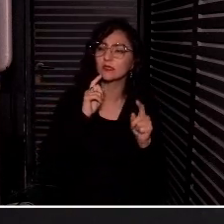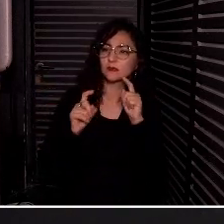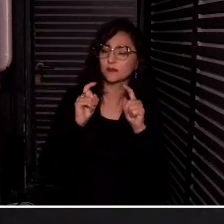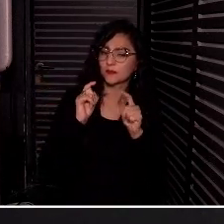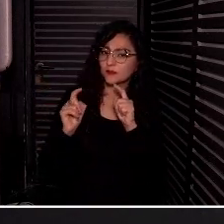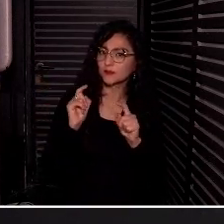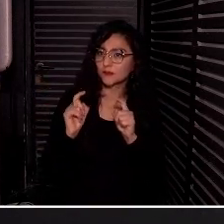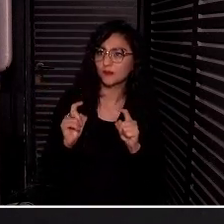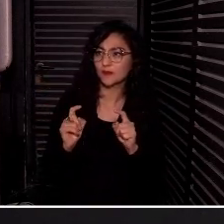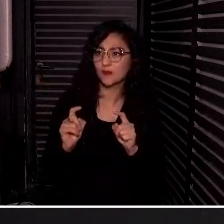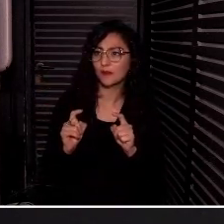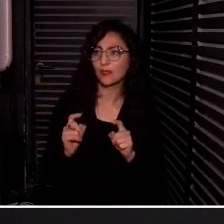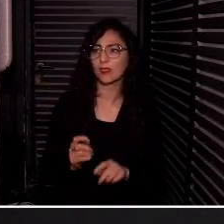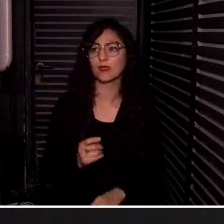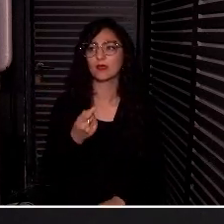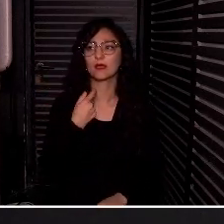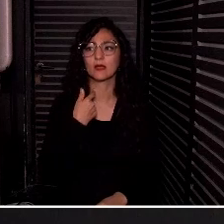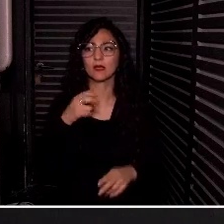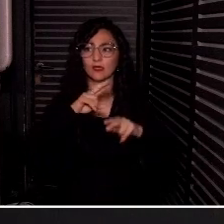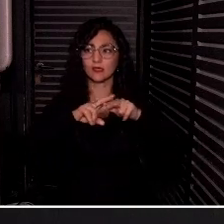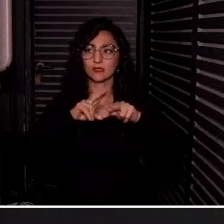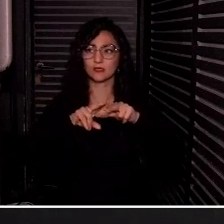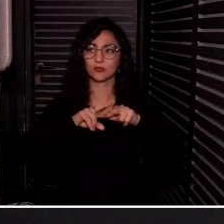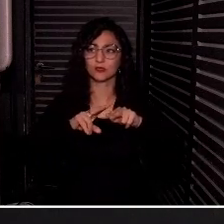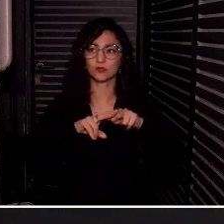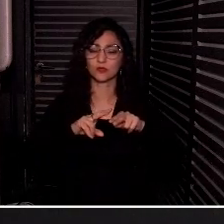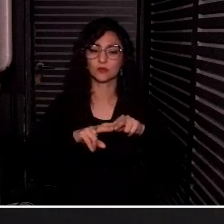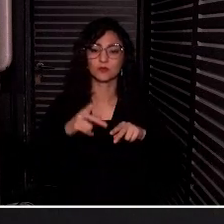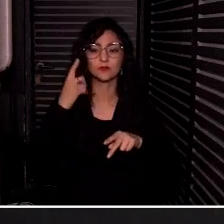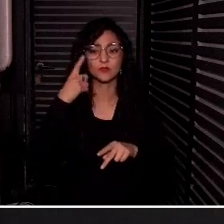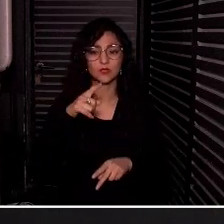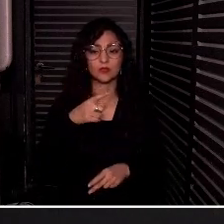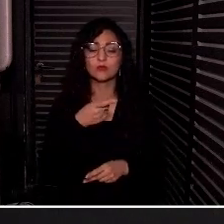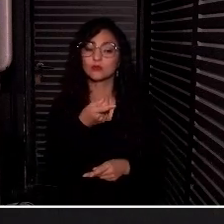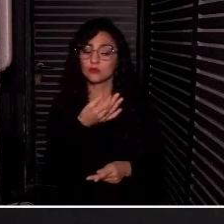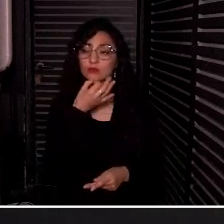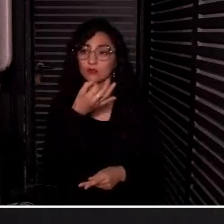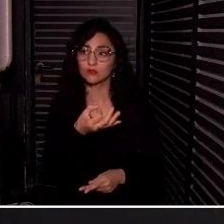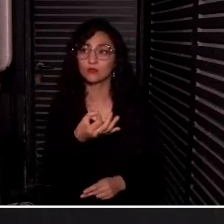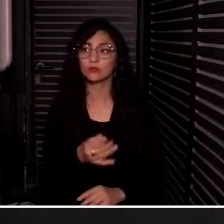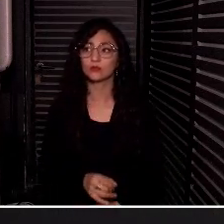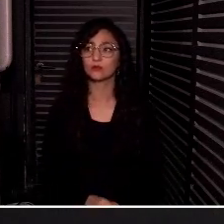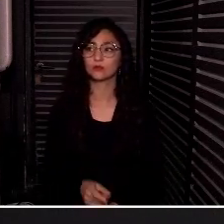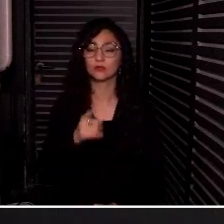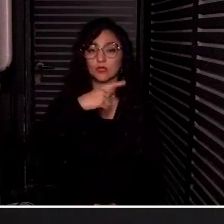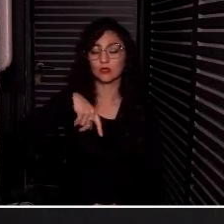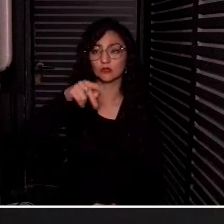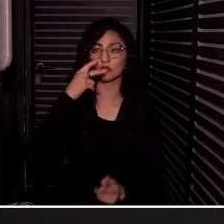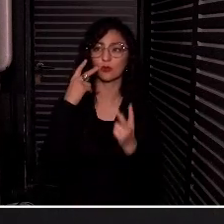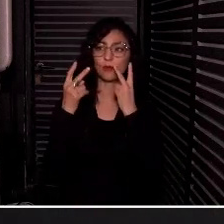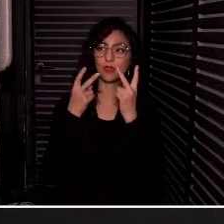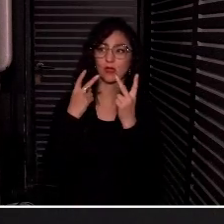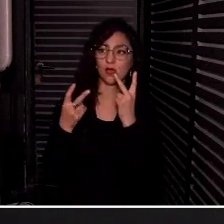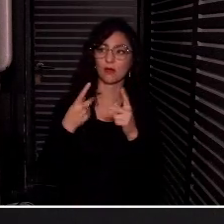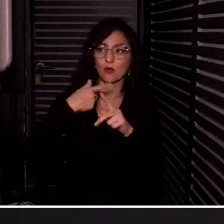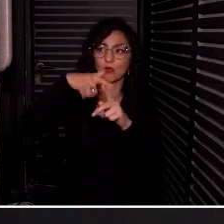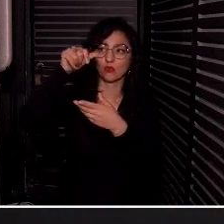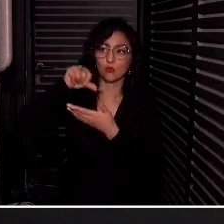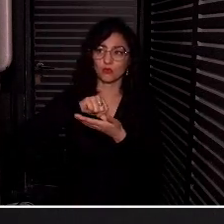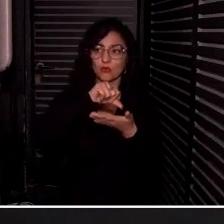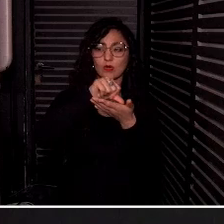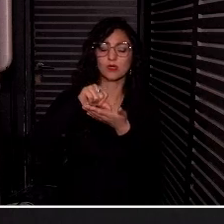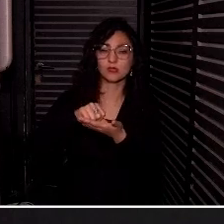eh lo que se hizo en ese minuto pero tú luces si nosotros miramos el vecindario y miramos otros países de